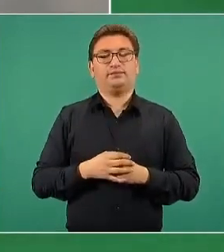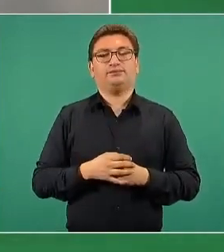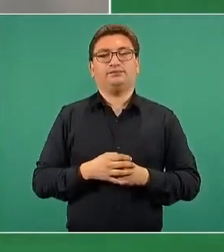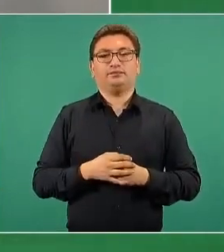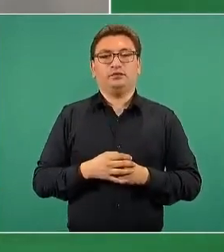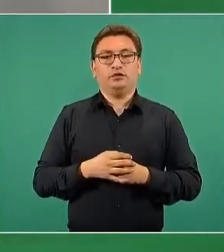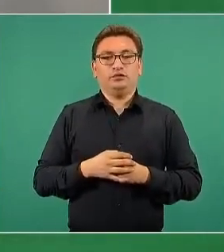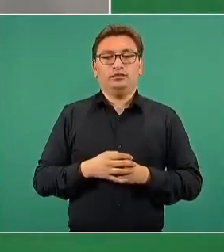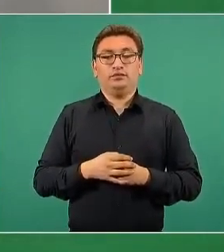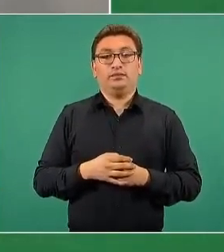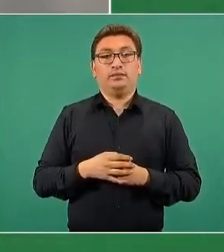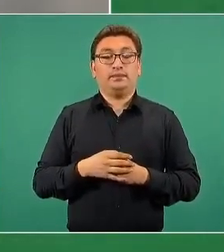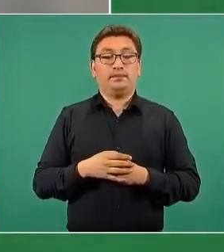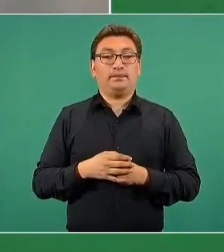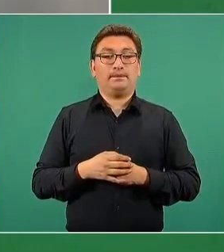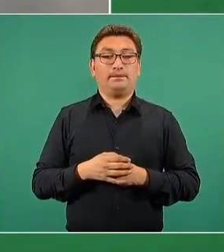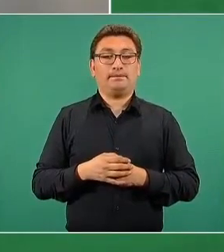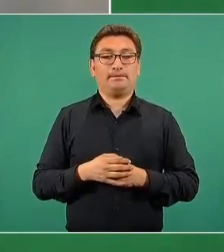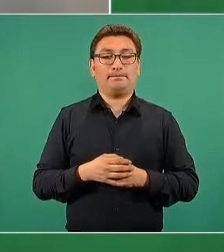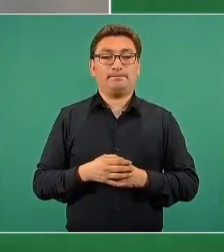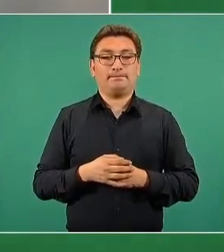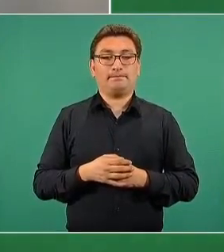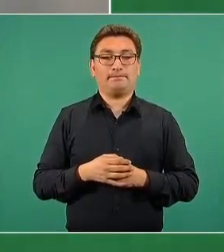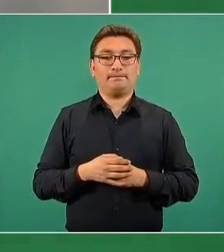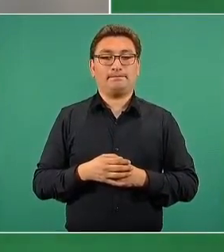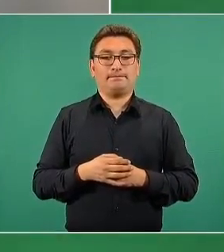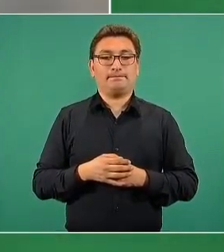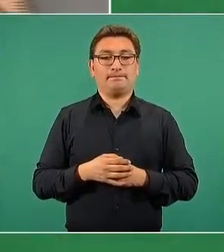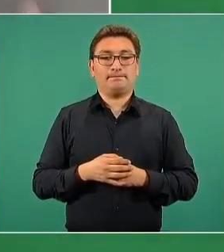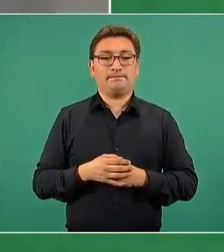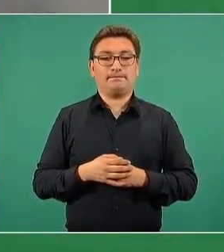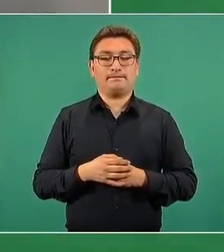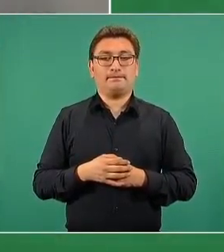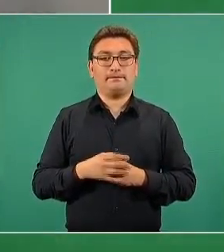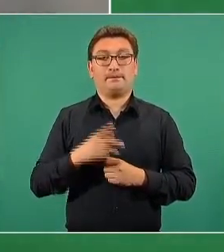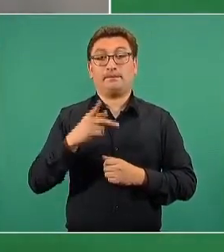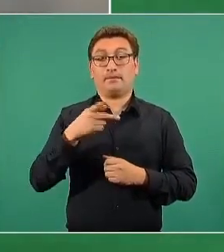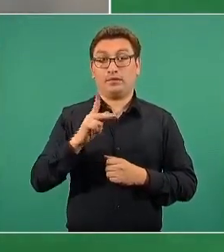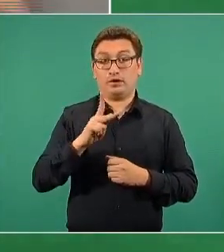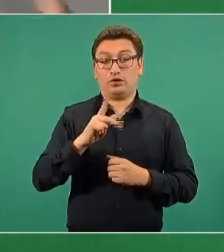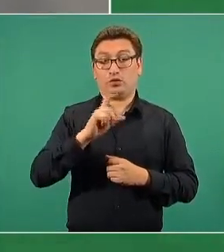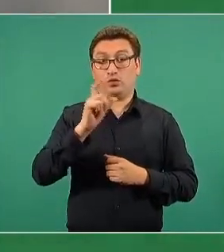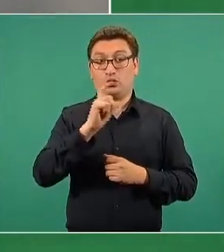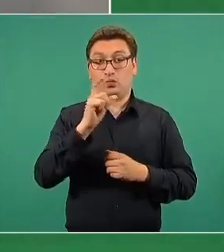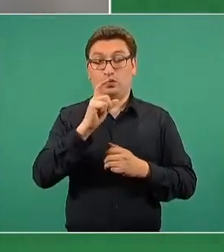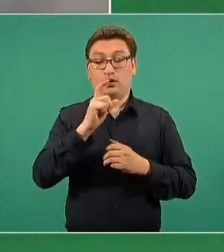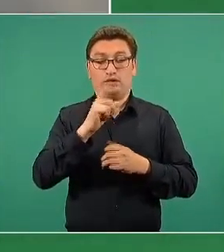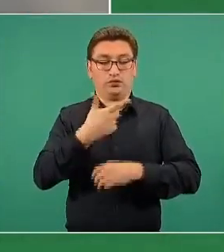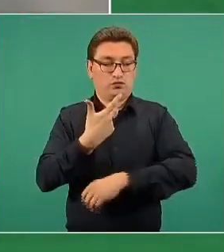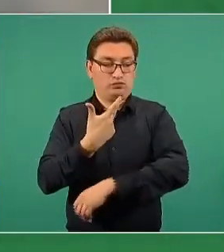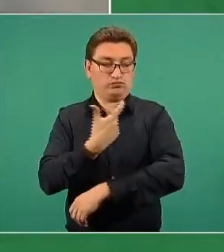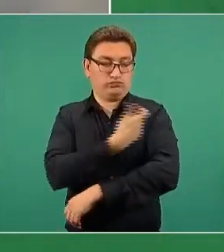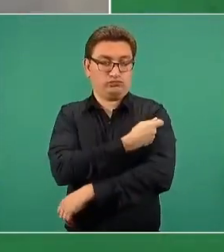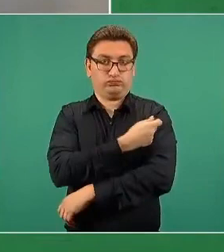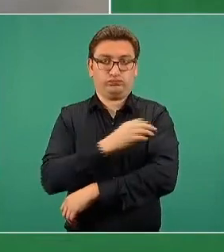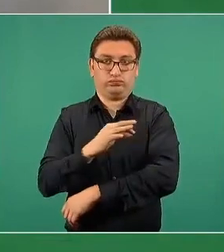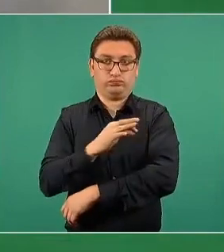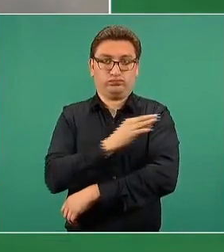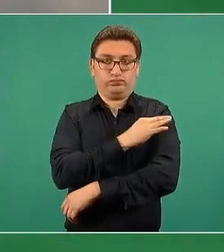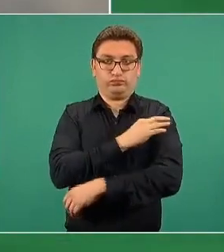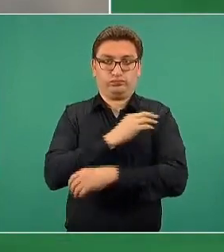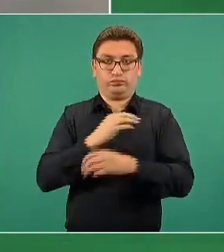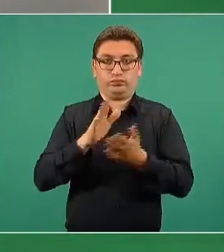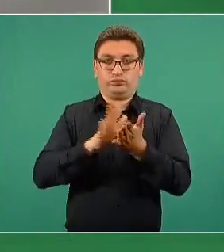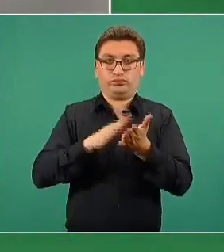causas. Sin embargo, el comprobante de vacunación con la fecha en la que